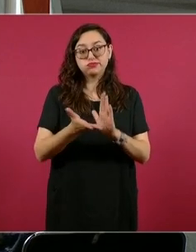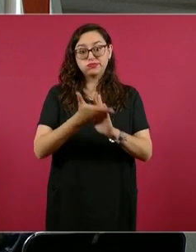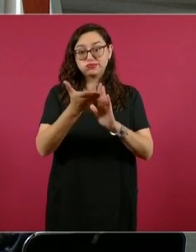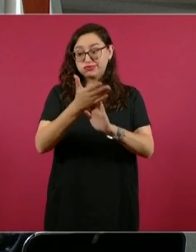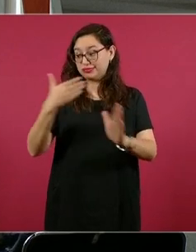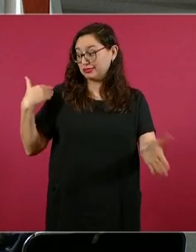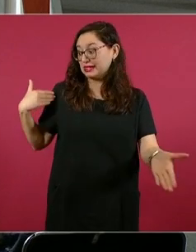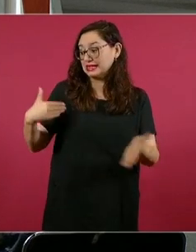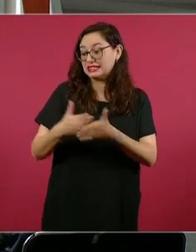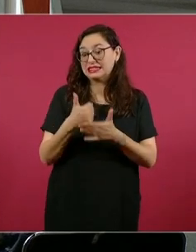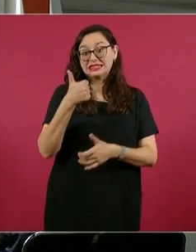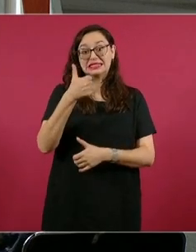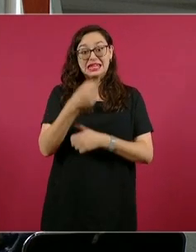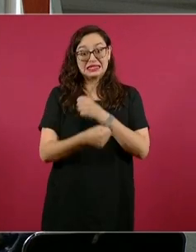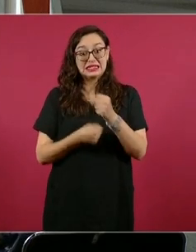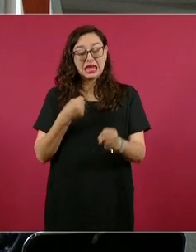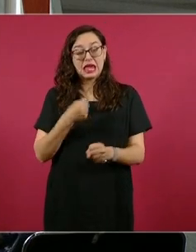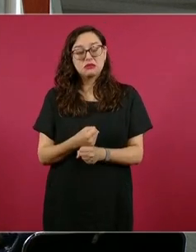sexenio